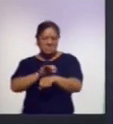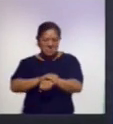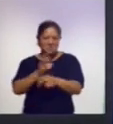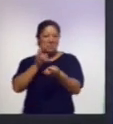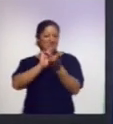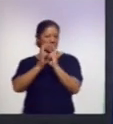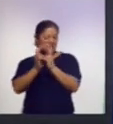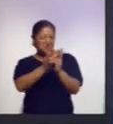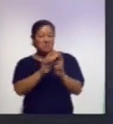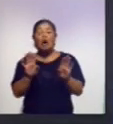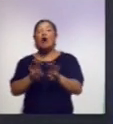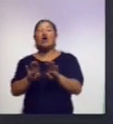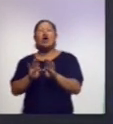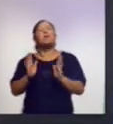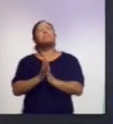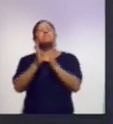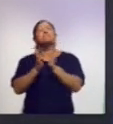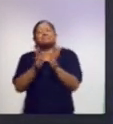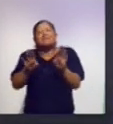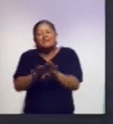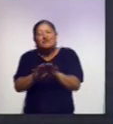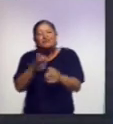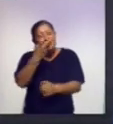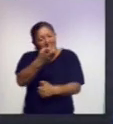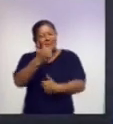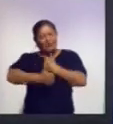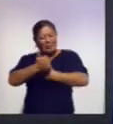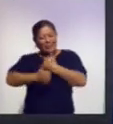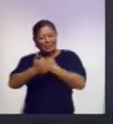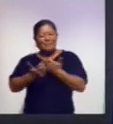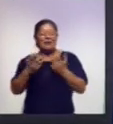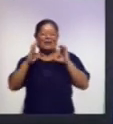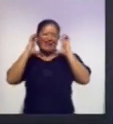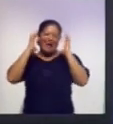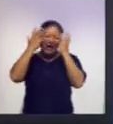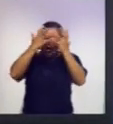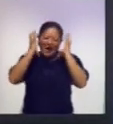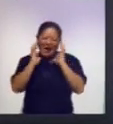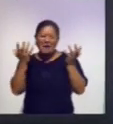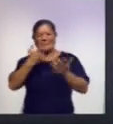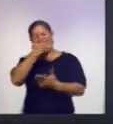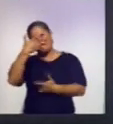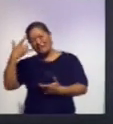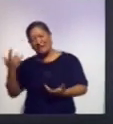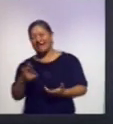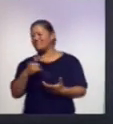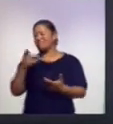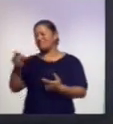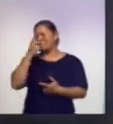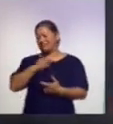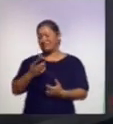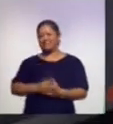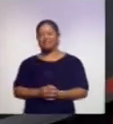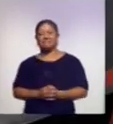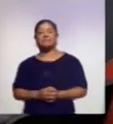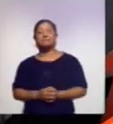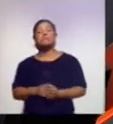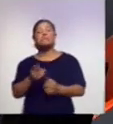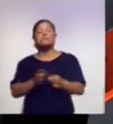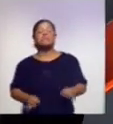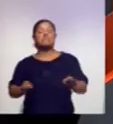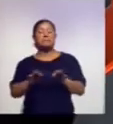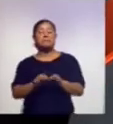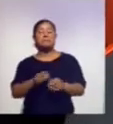como participar en estos concursos de calaveritas de disfraces y todo lo que acaba de mencionar bien es muy importante que entren a la página